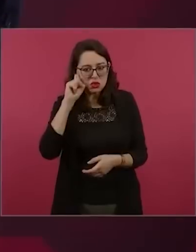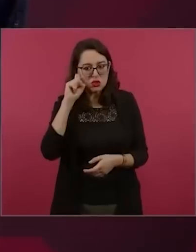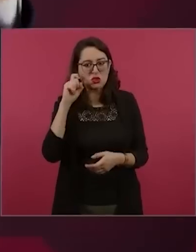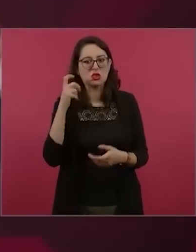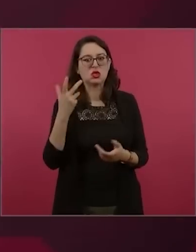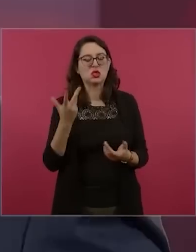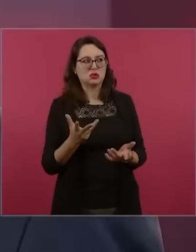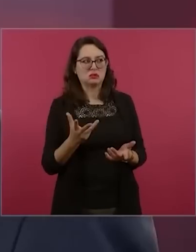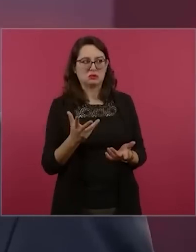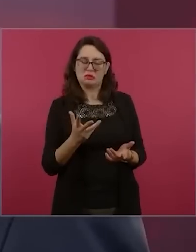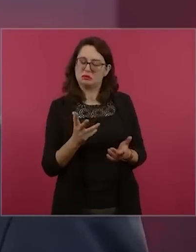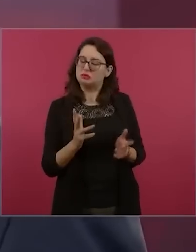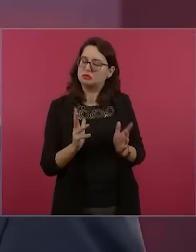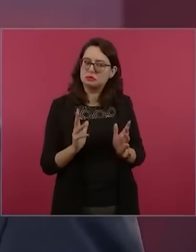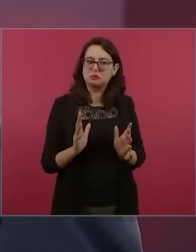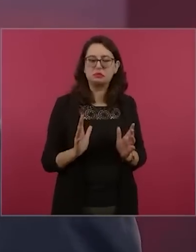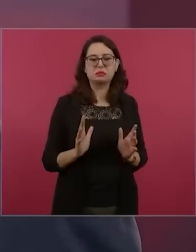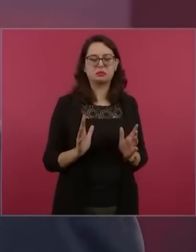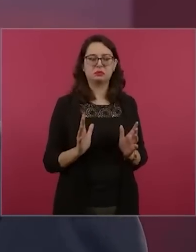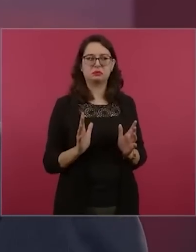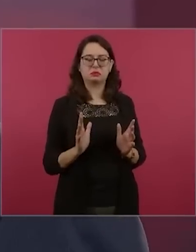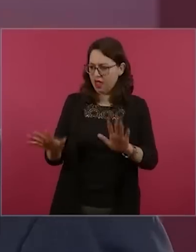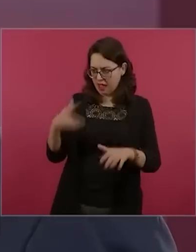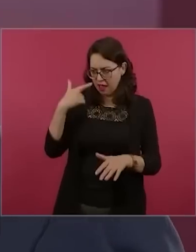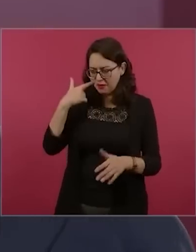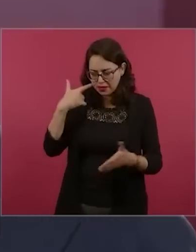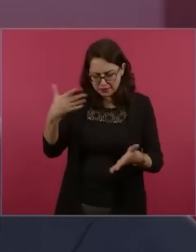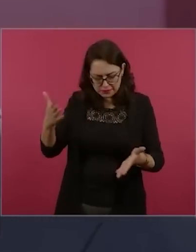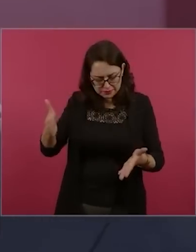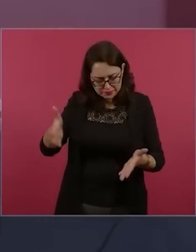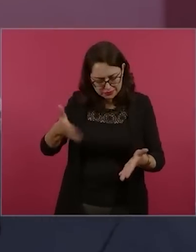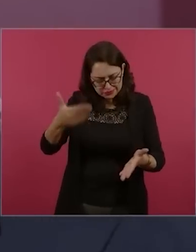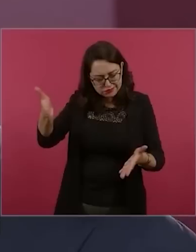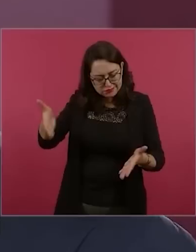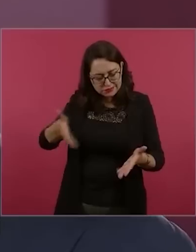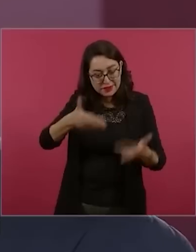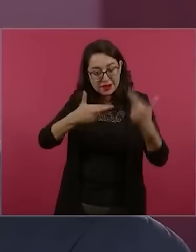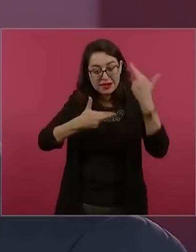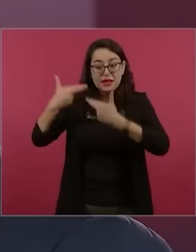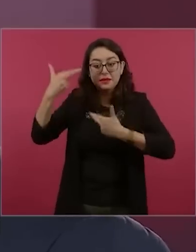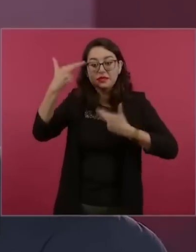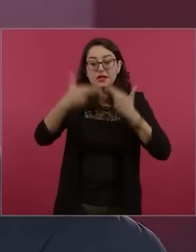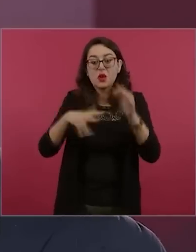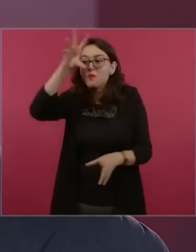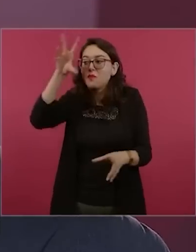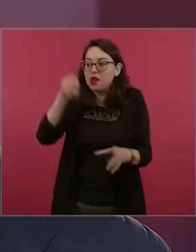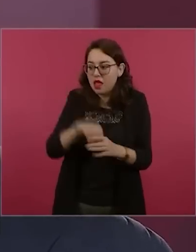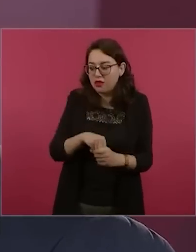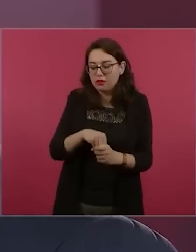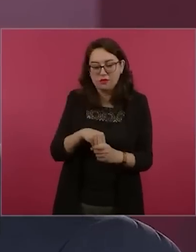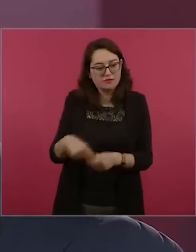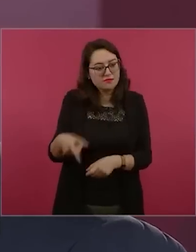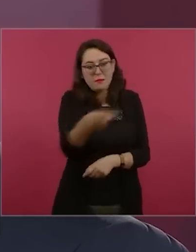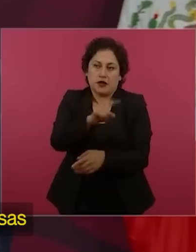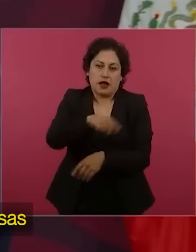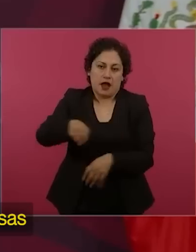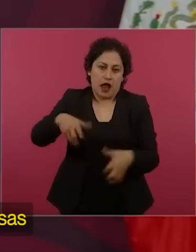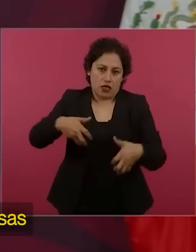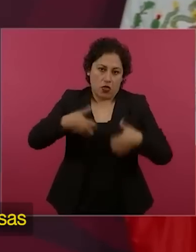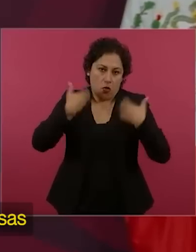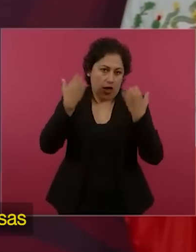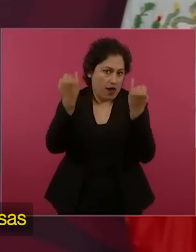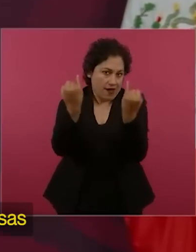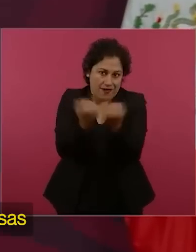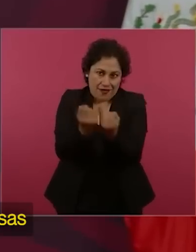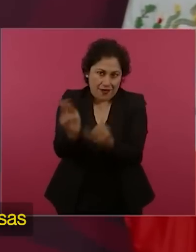comunismo. Vamos a revisarlo todo, nada más para que vean cómo son de falsarios. Y